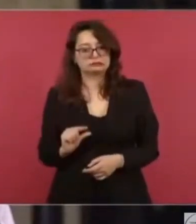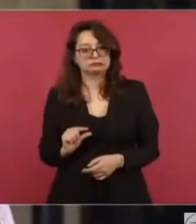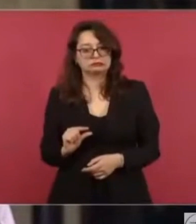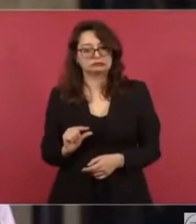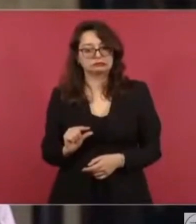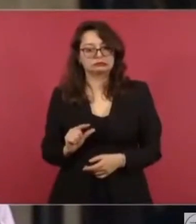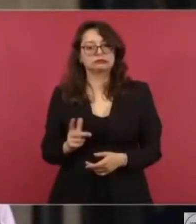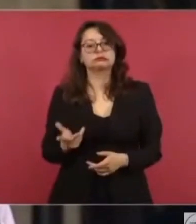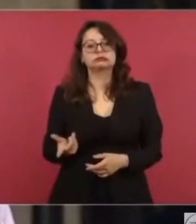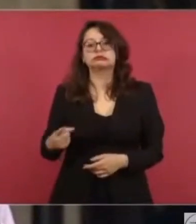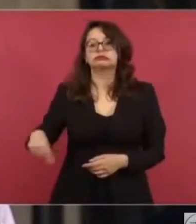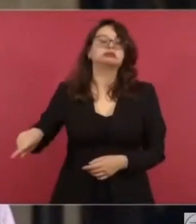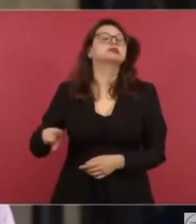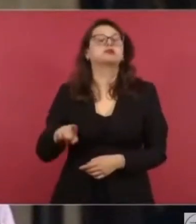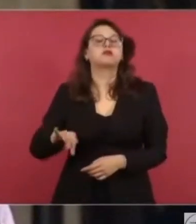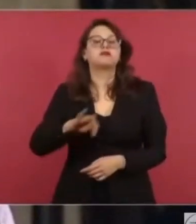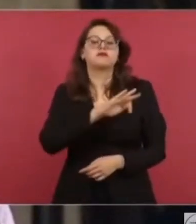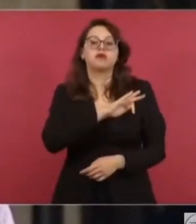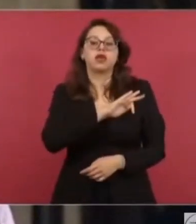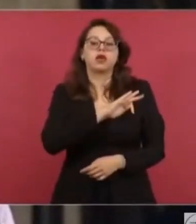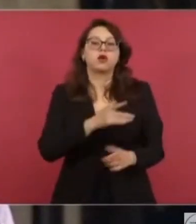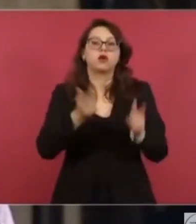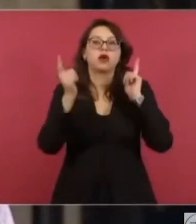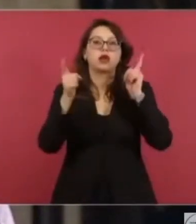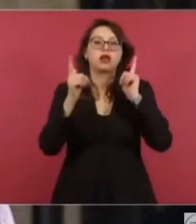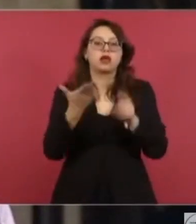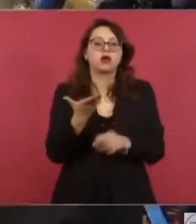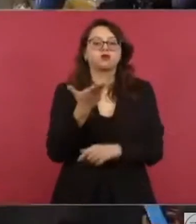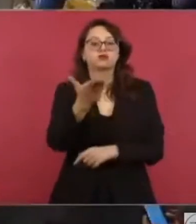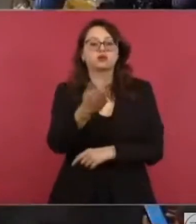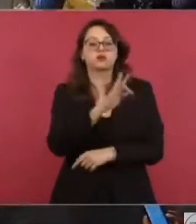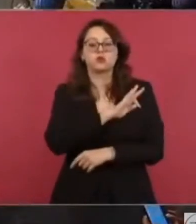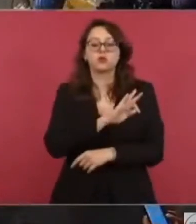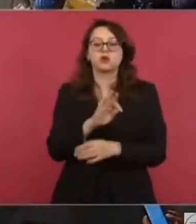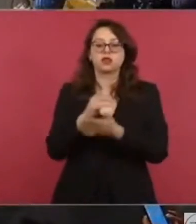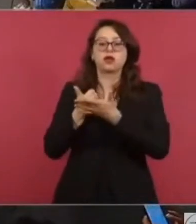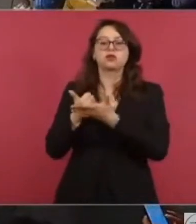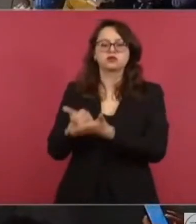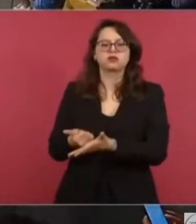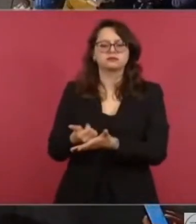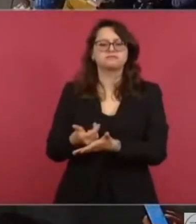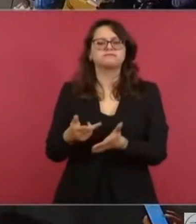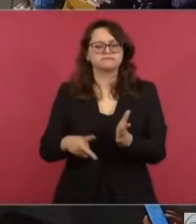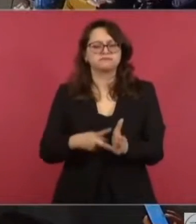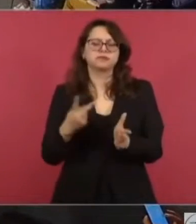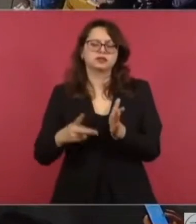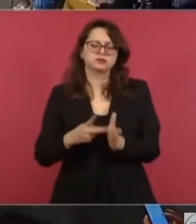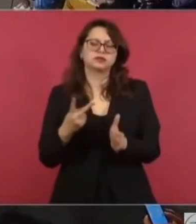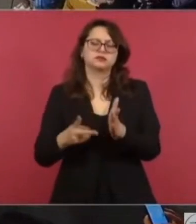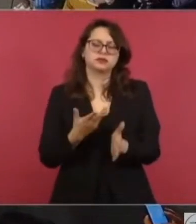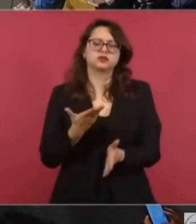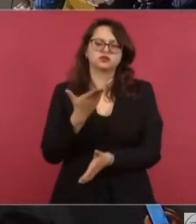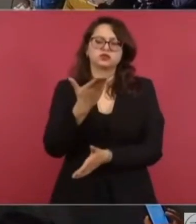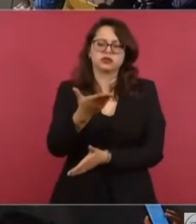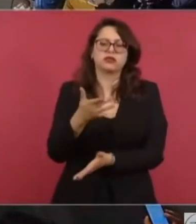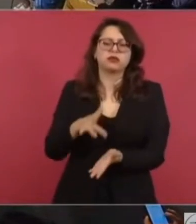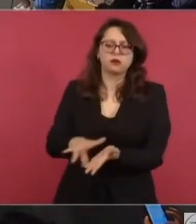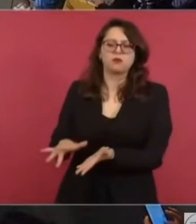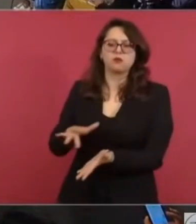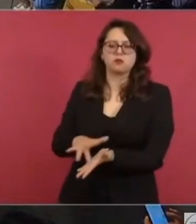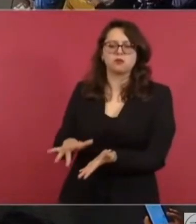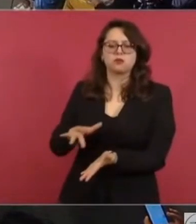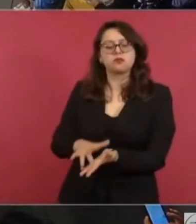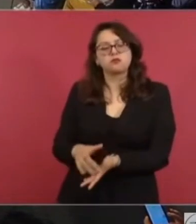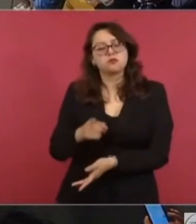Tienen todas sus esperanzas en usted, ya que pues ha demostrado constantemente su apoyo. ¿Qué